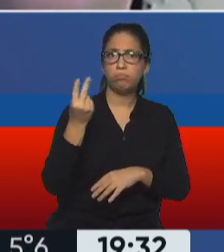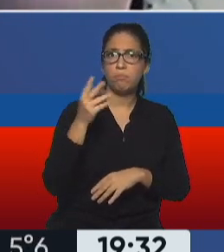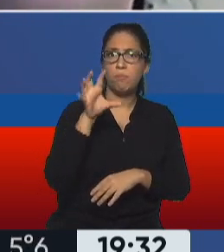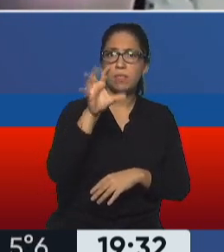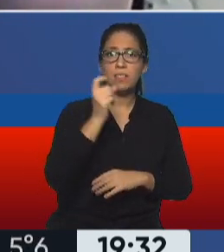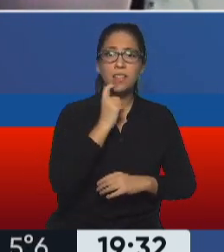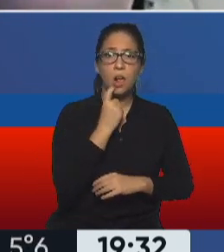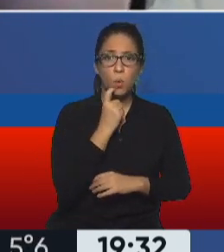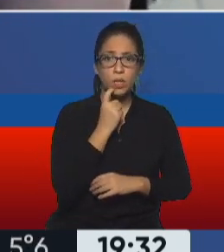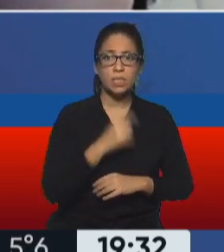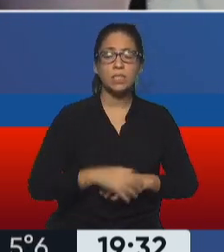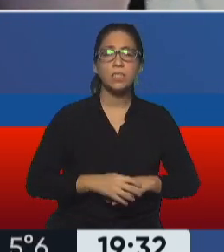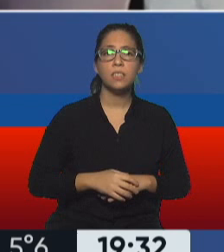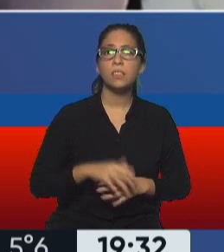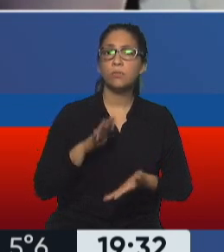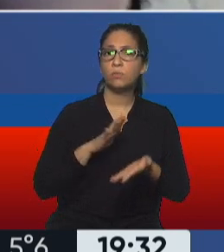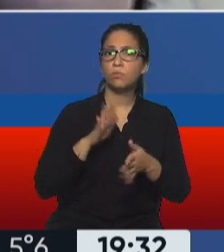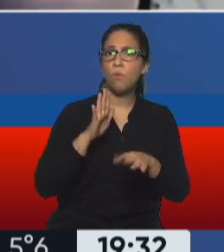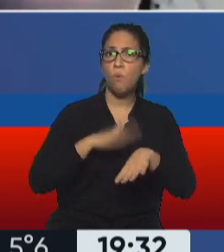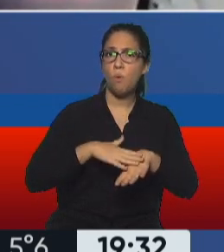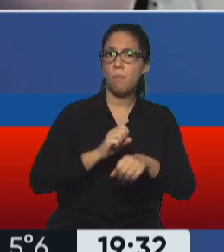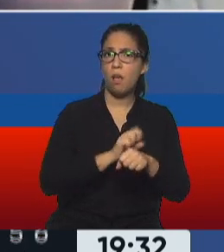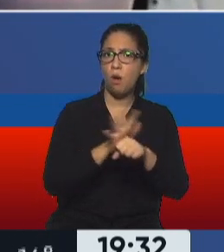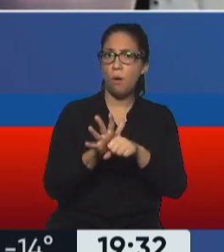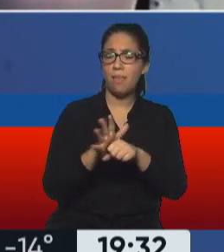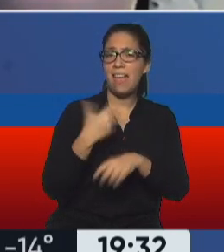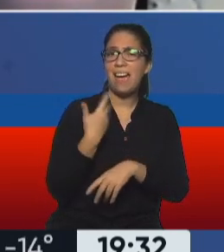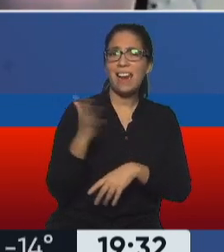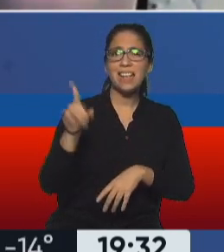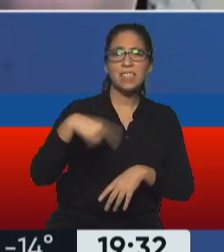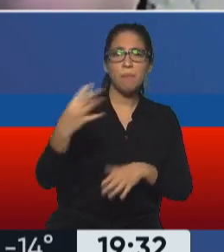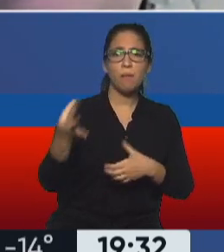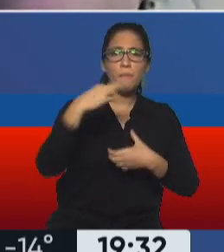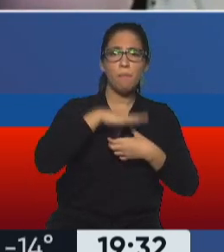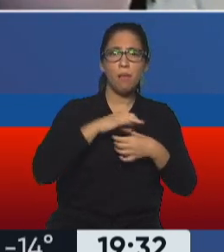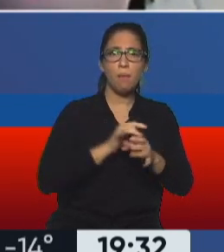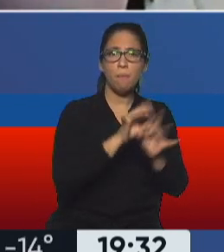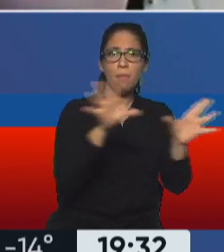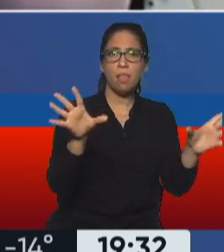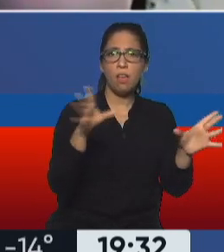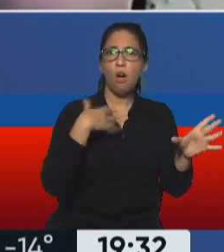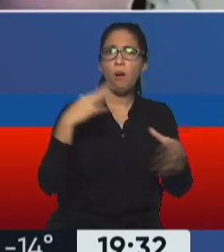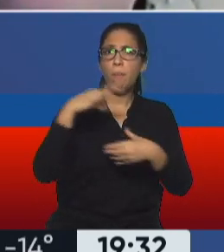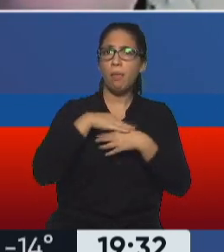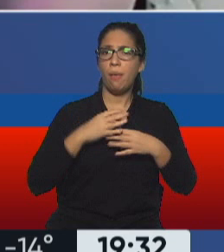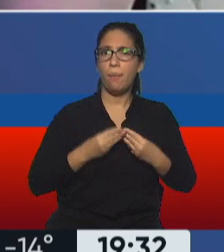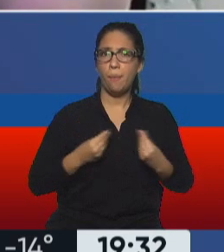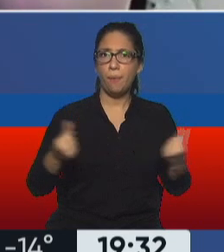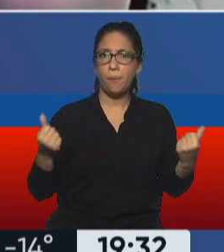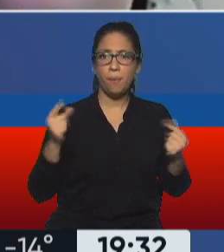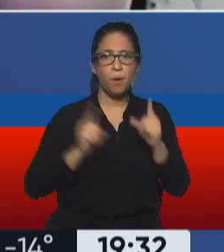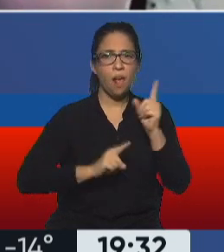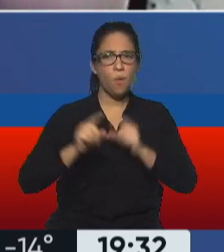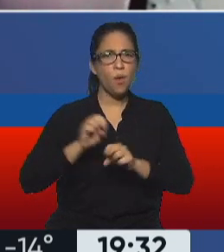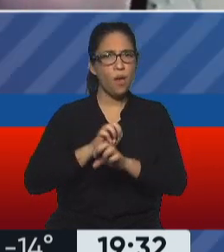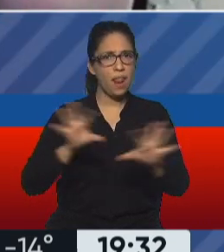Luis justamente por coronavirus. Generalmente son portadores, generalmente son cuadros leves, pero también hay cuadros que se desarrollan más